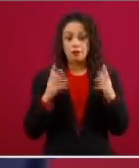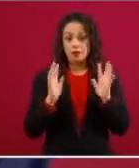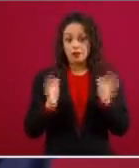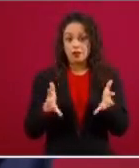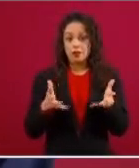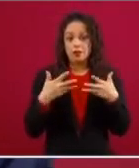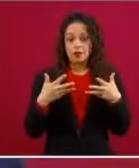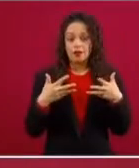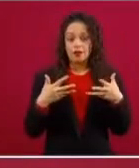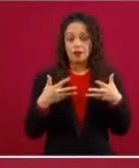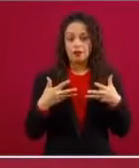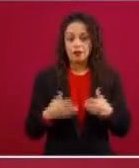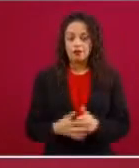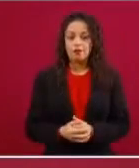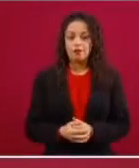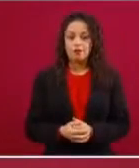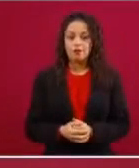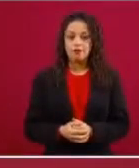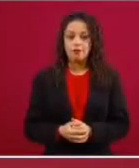en